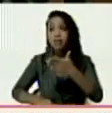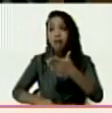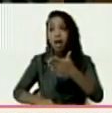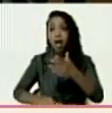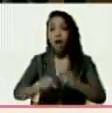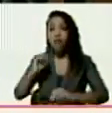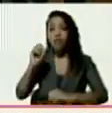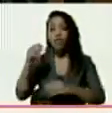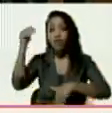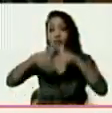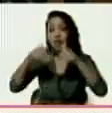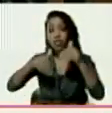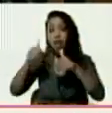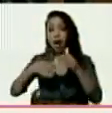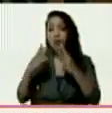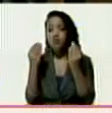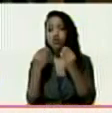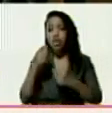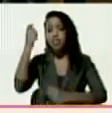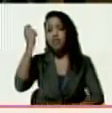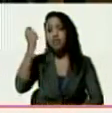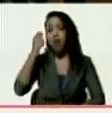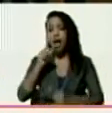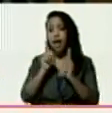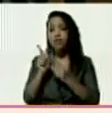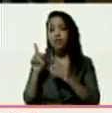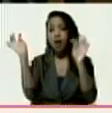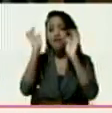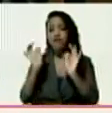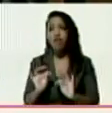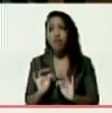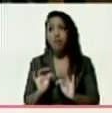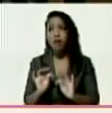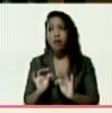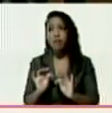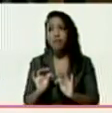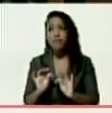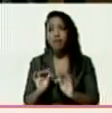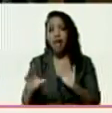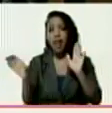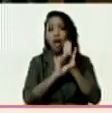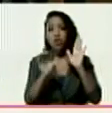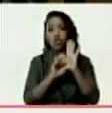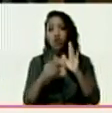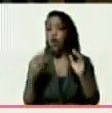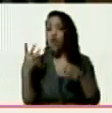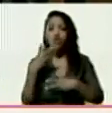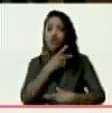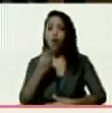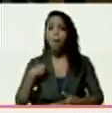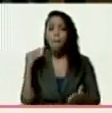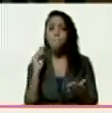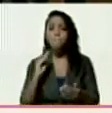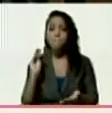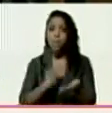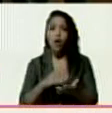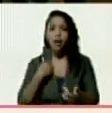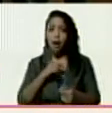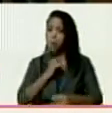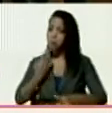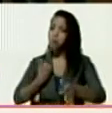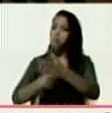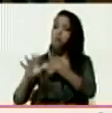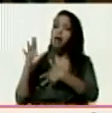tantos diputados. Miren, esto tiene una formalidad. La Constitución no establece que yo me puedo ir del Palacio